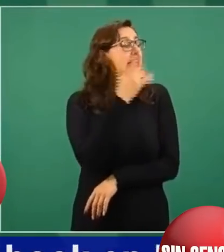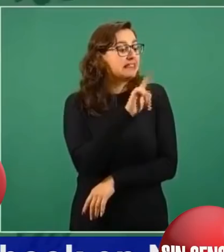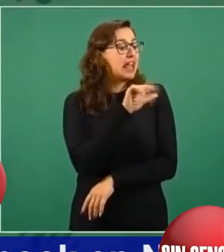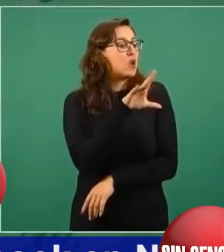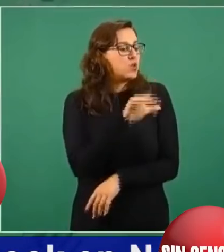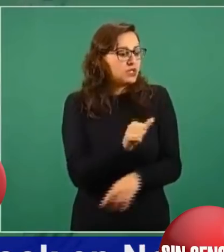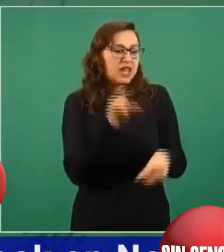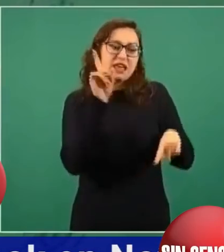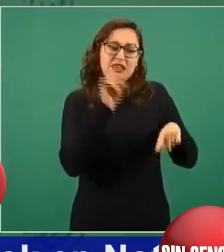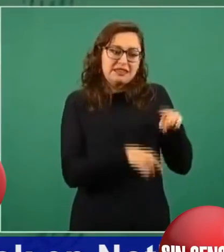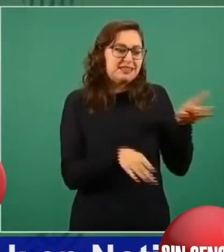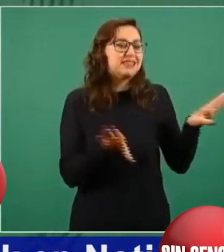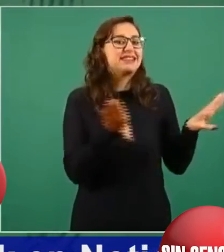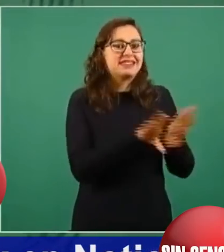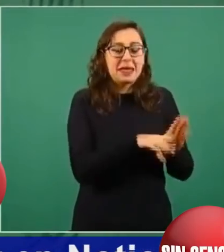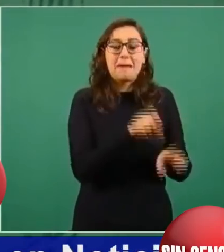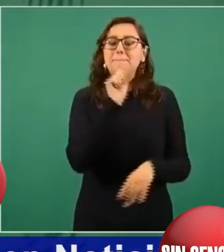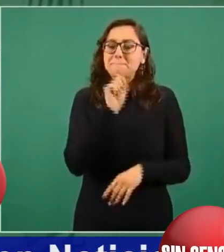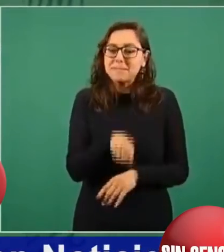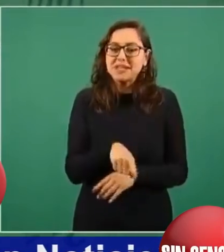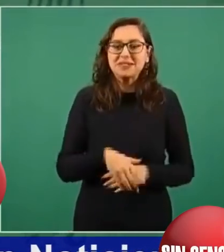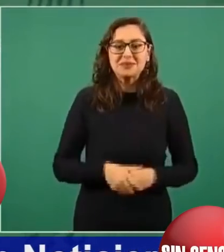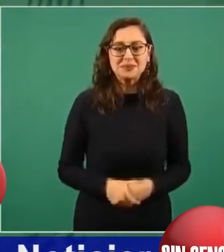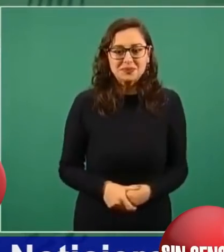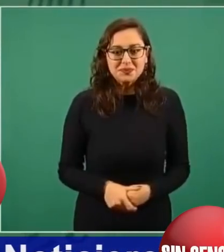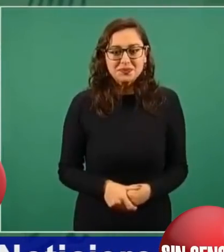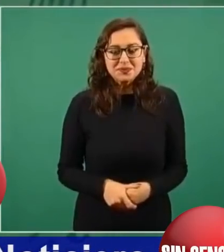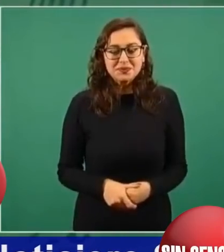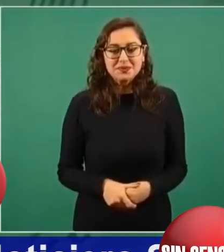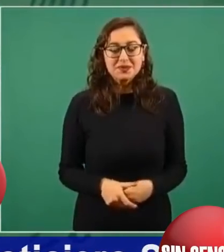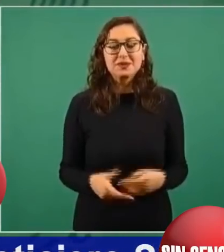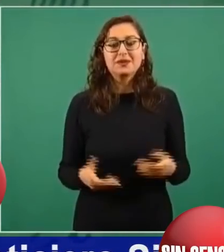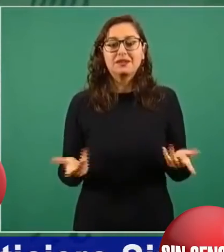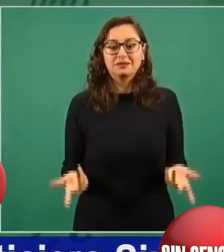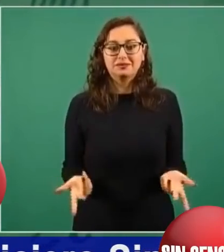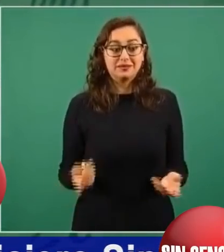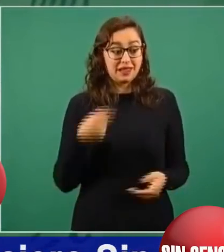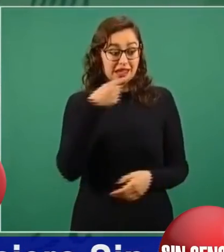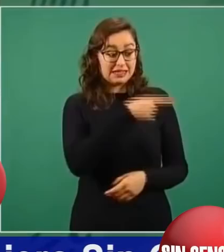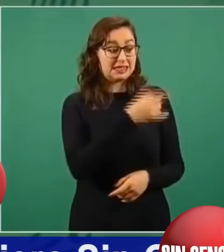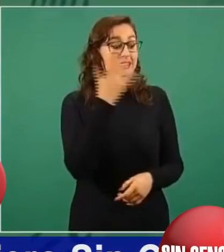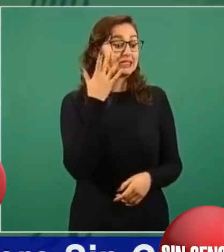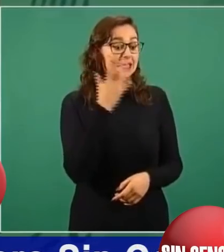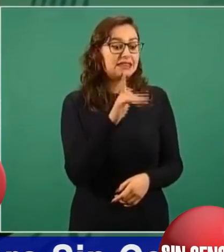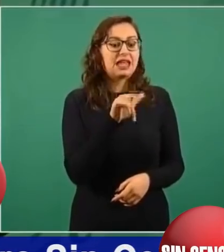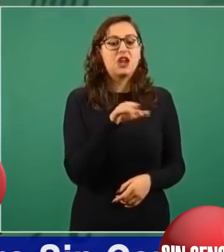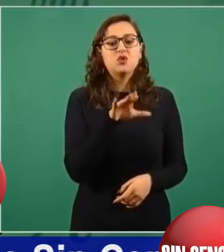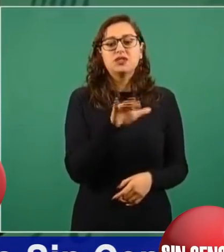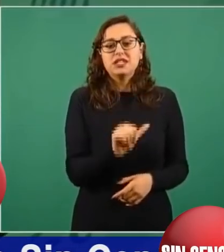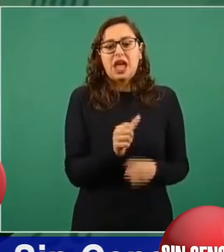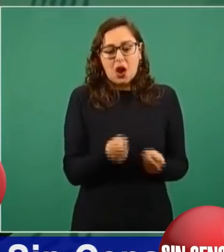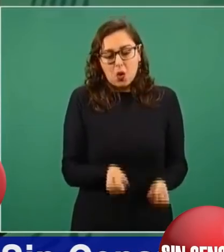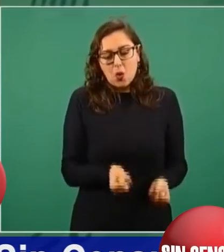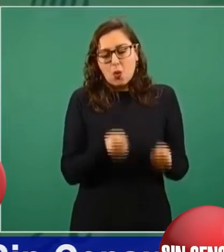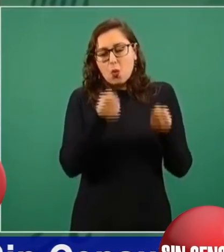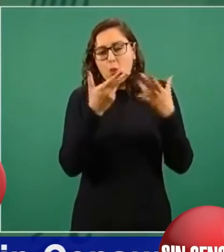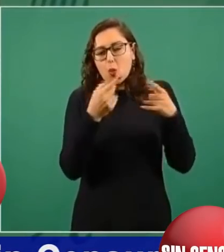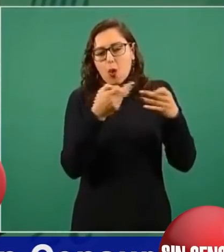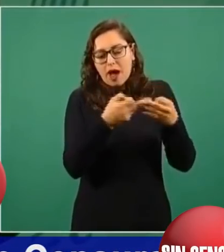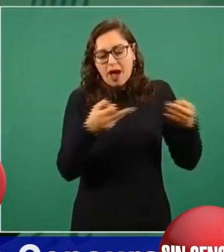también en Santa Lucía estamos hablando de 2,600 hectáreas